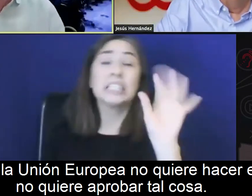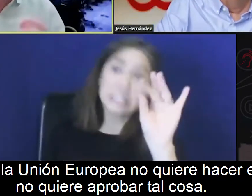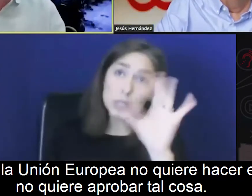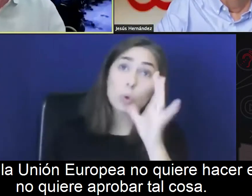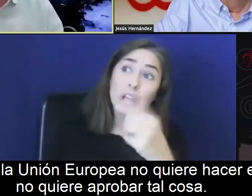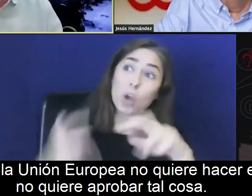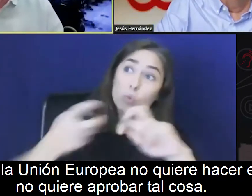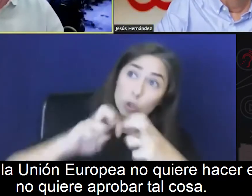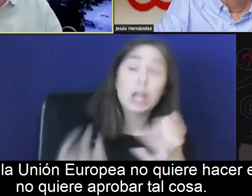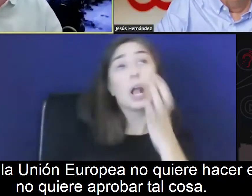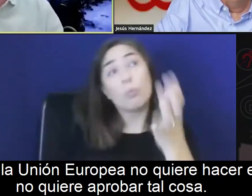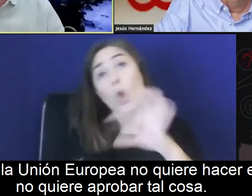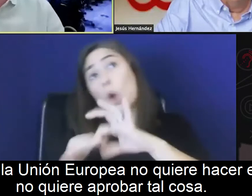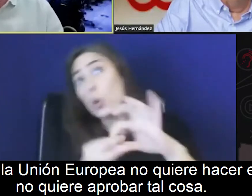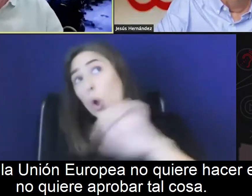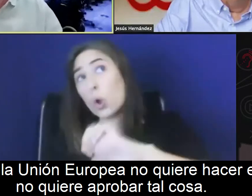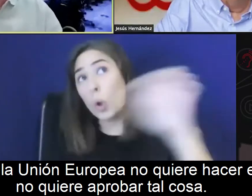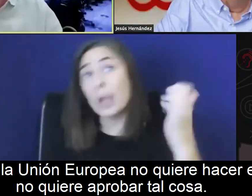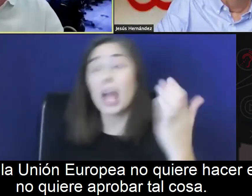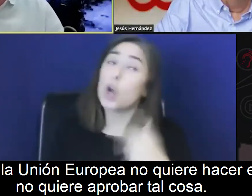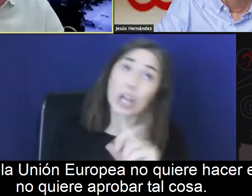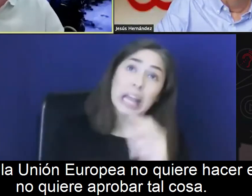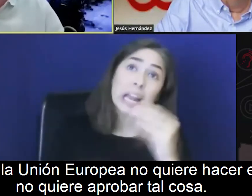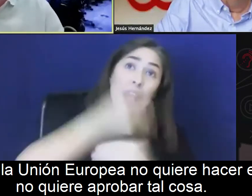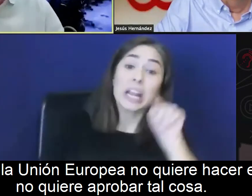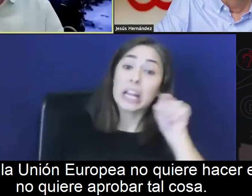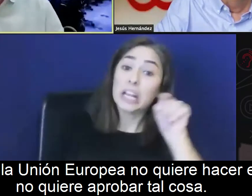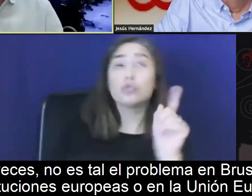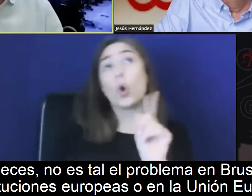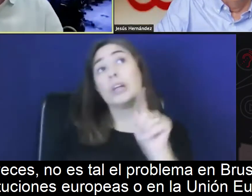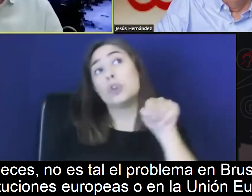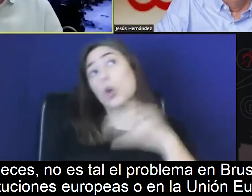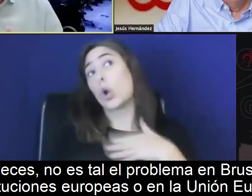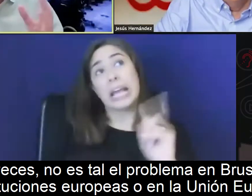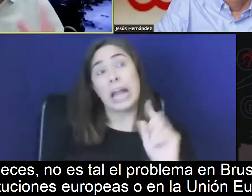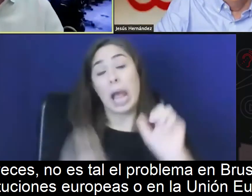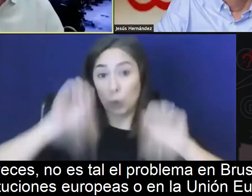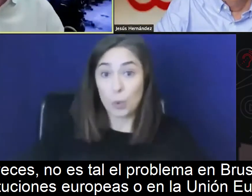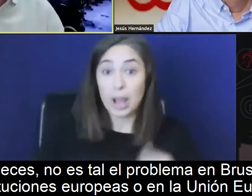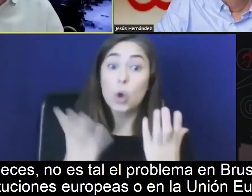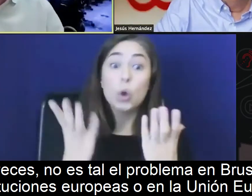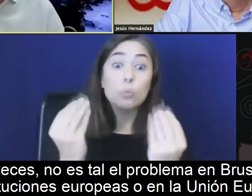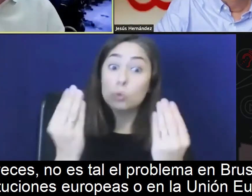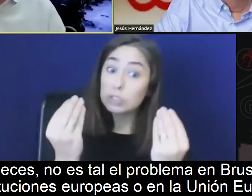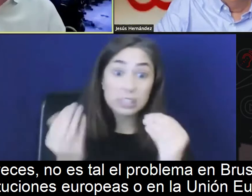no quiere hacer esto, no quiere hacer lo otro, no quiere aprobar tal cosa. Muchas veces no es tal